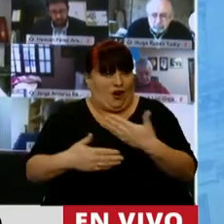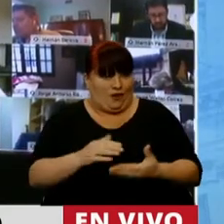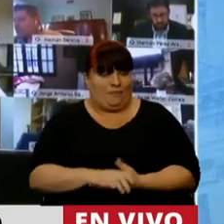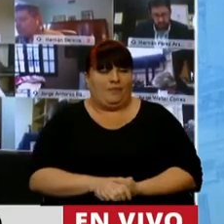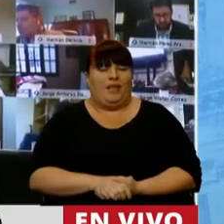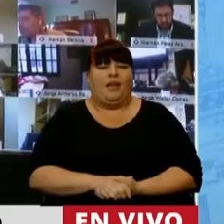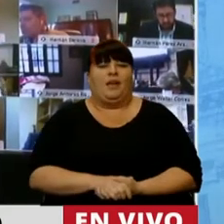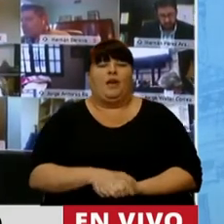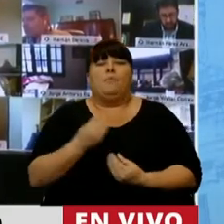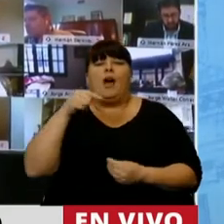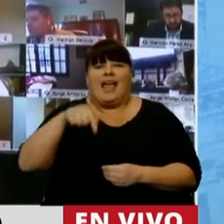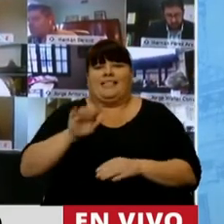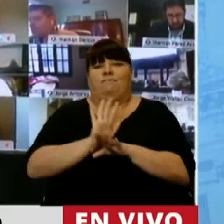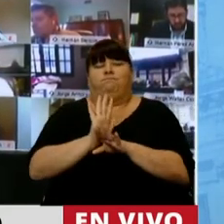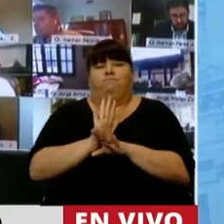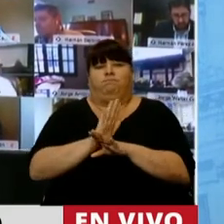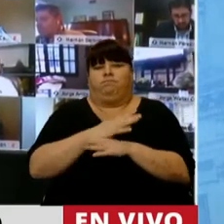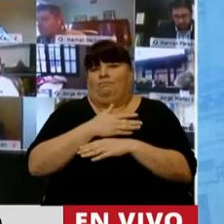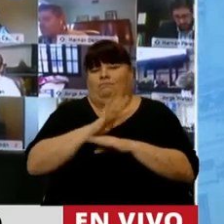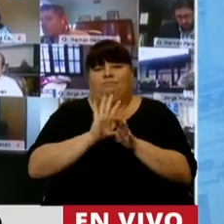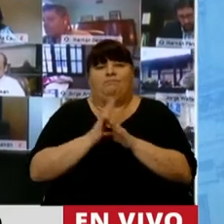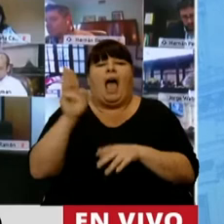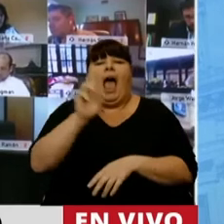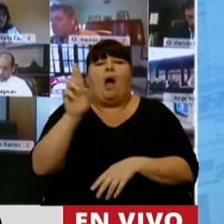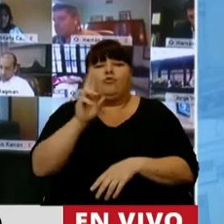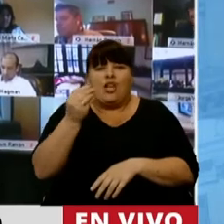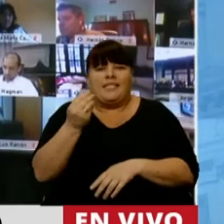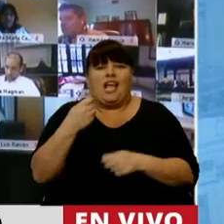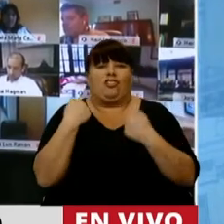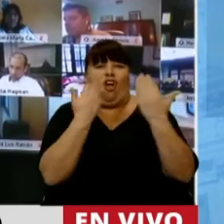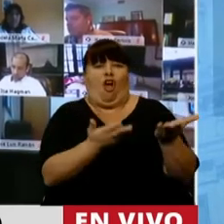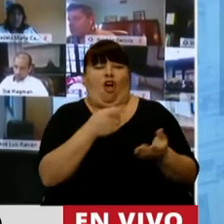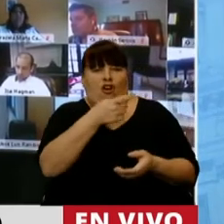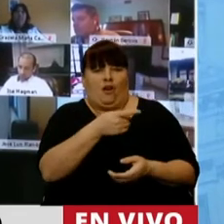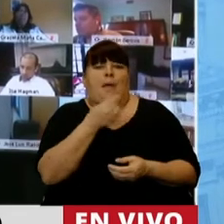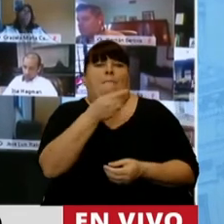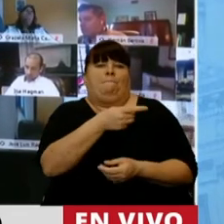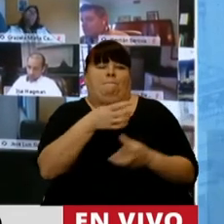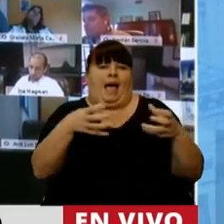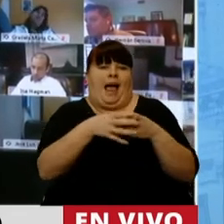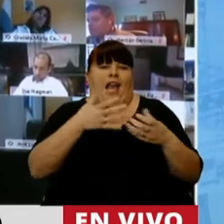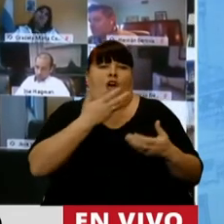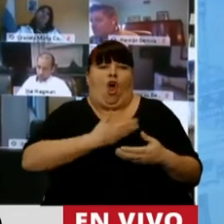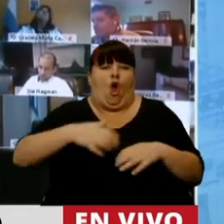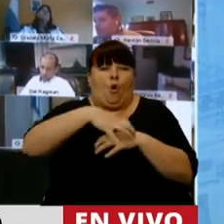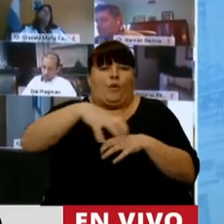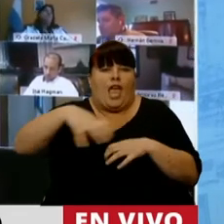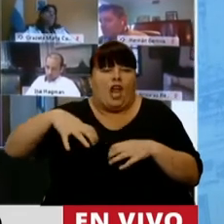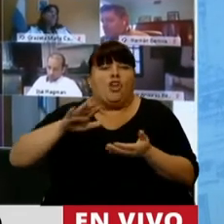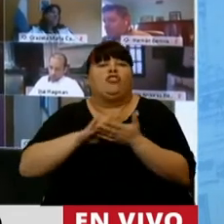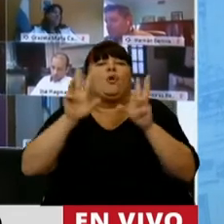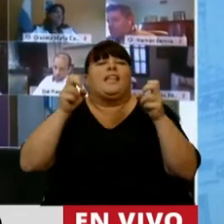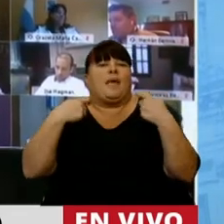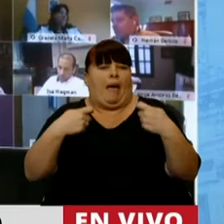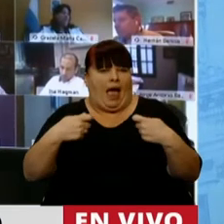por ser este el límite de las autorizaciones conferidas a sus órganos de gobierno en materia de